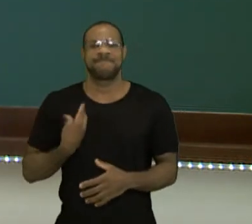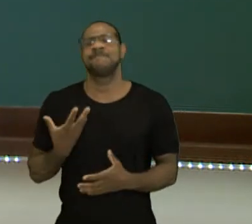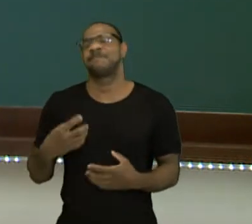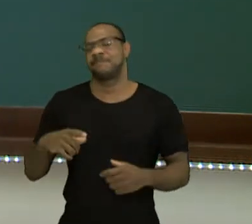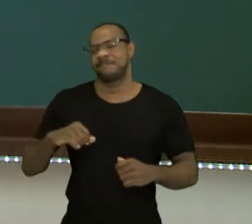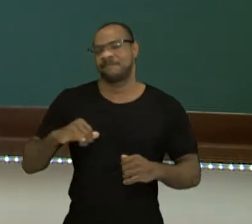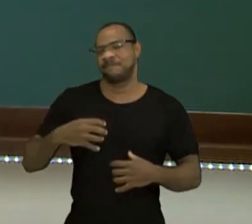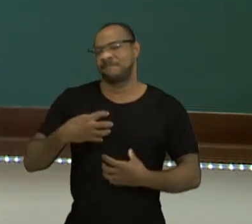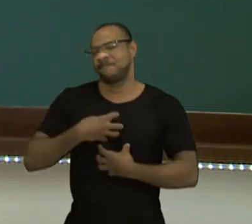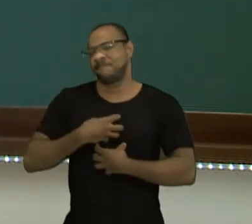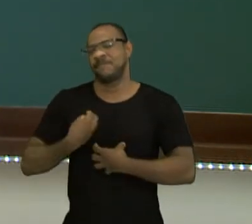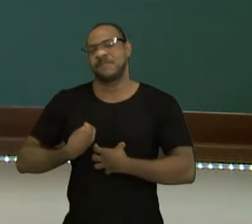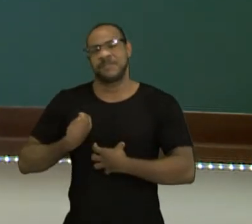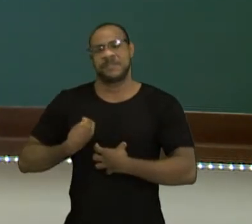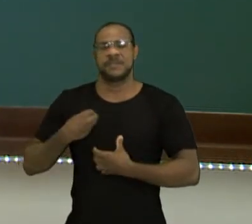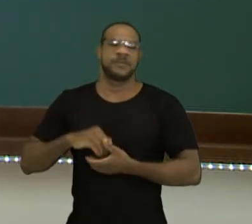sí